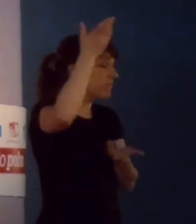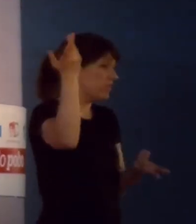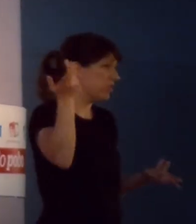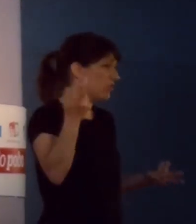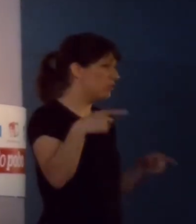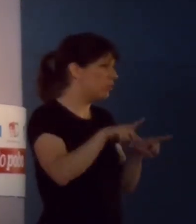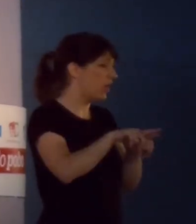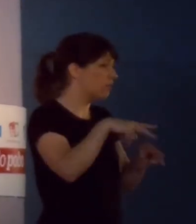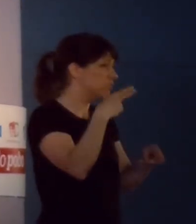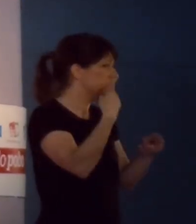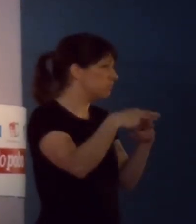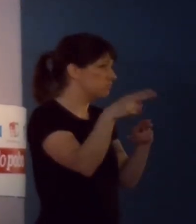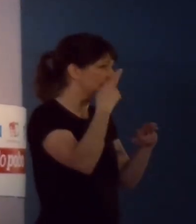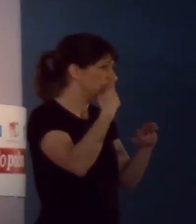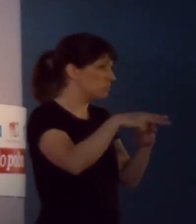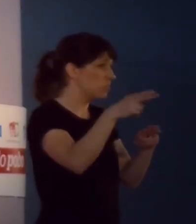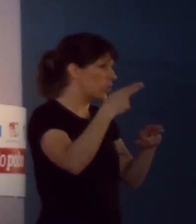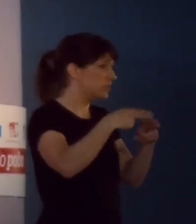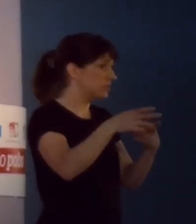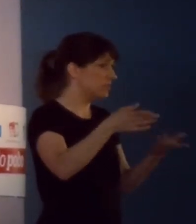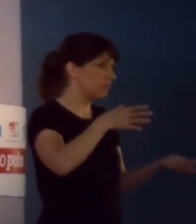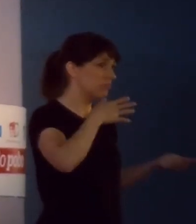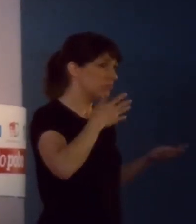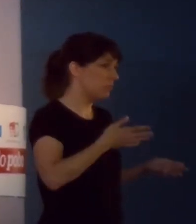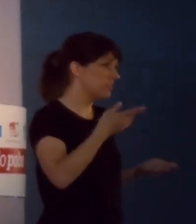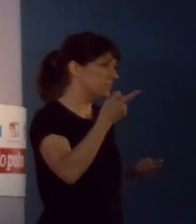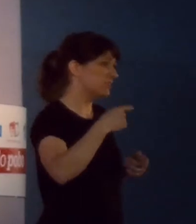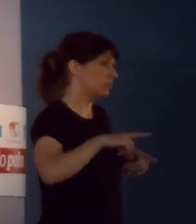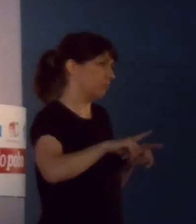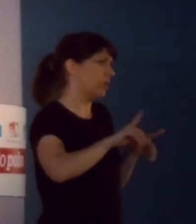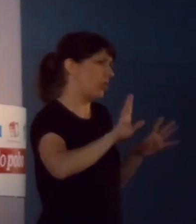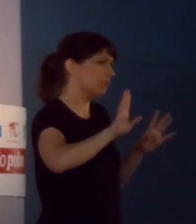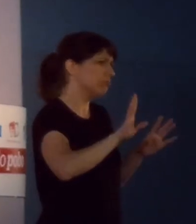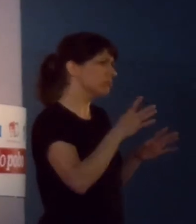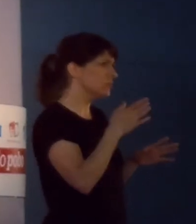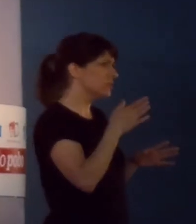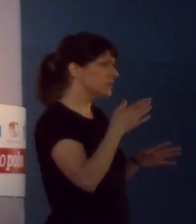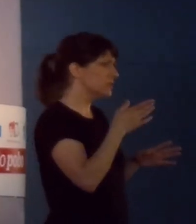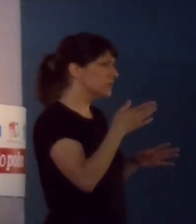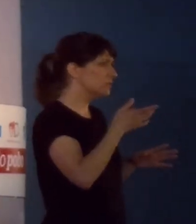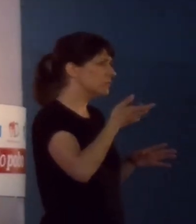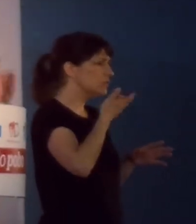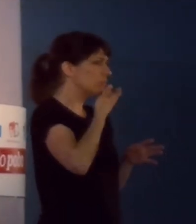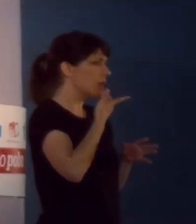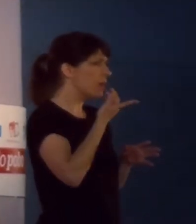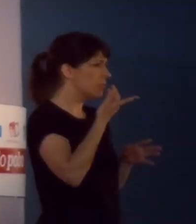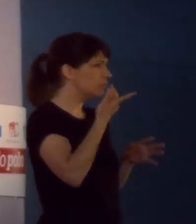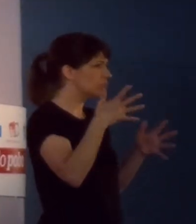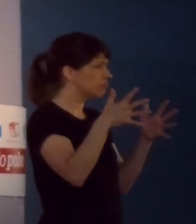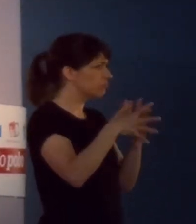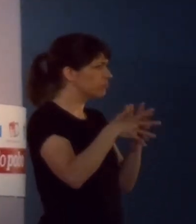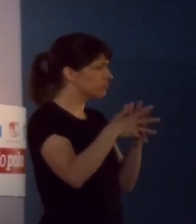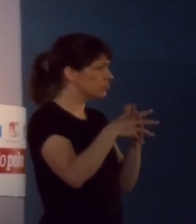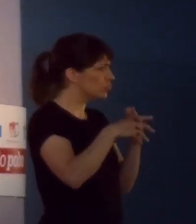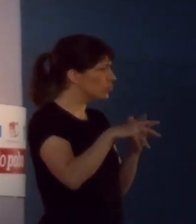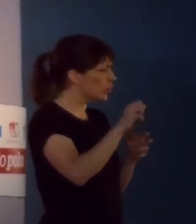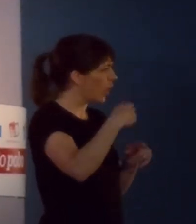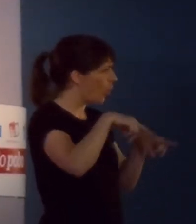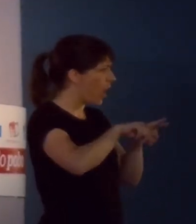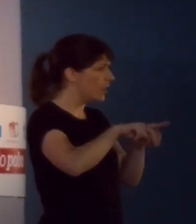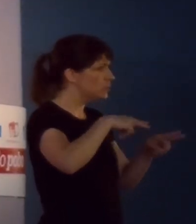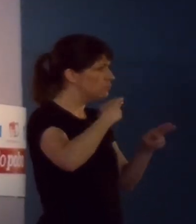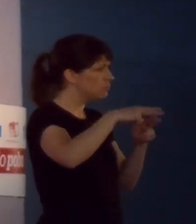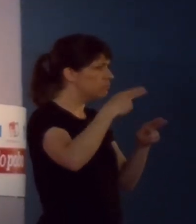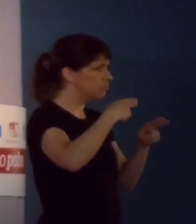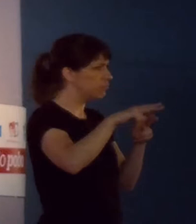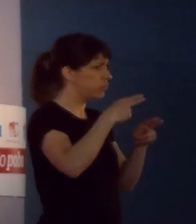político que realmente se corresponda como superestrutura xurídica política co